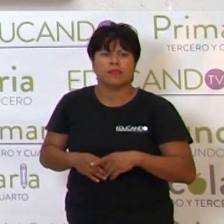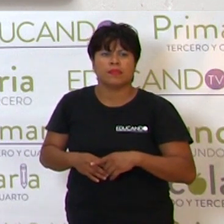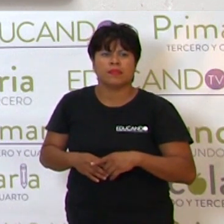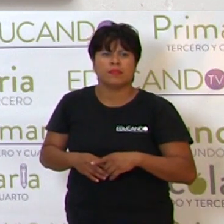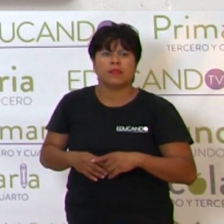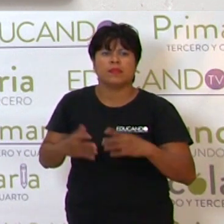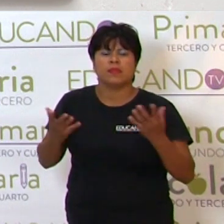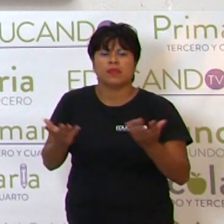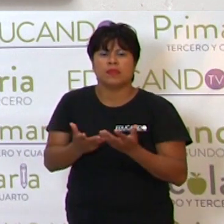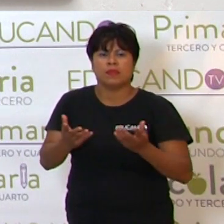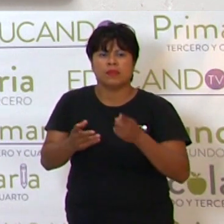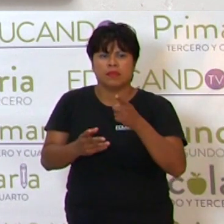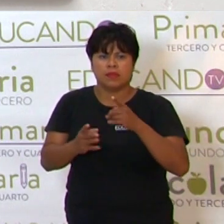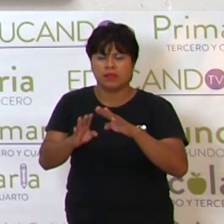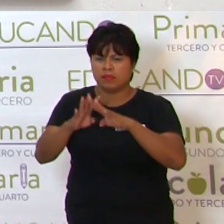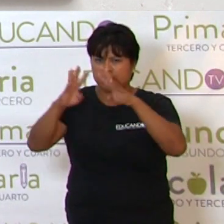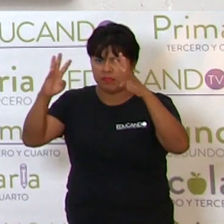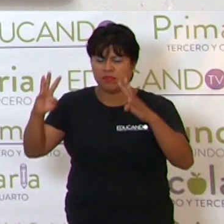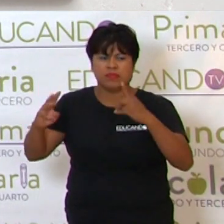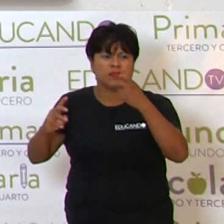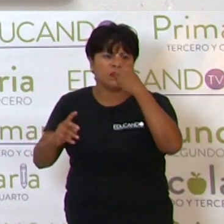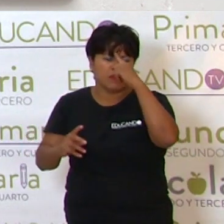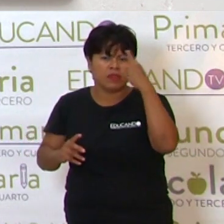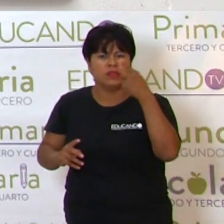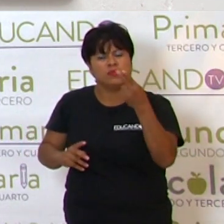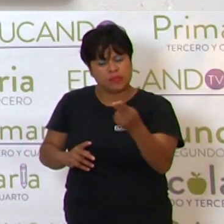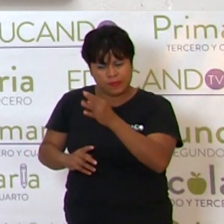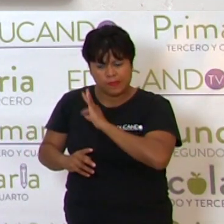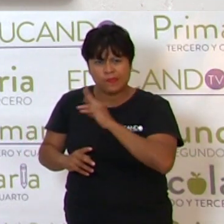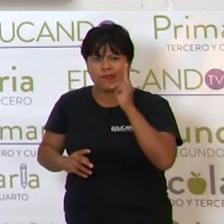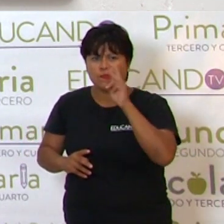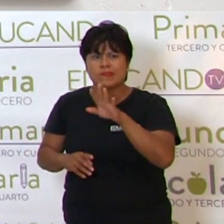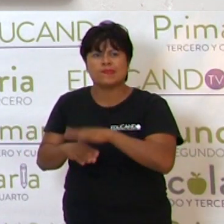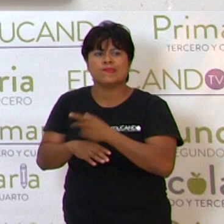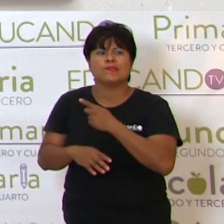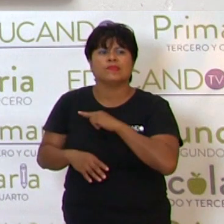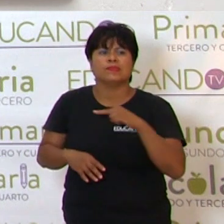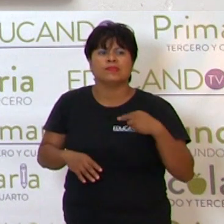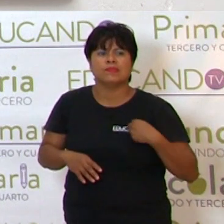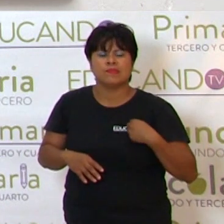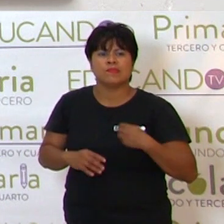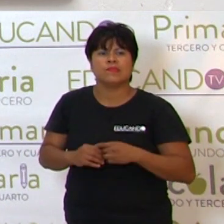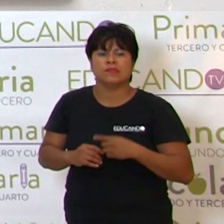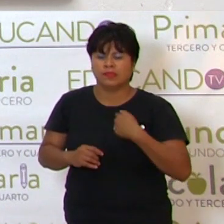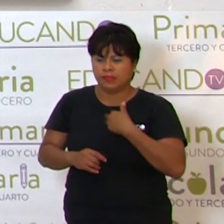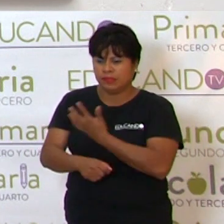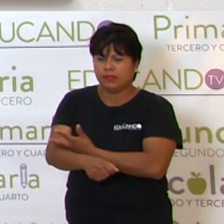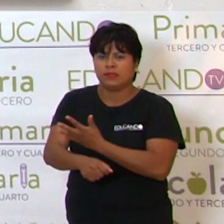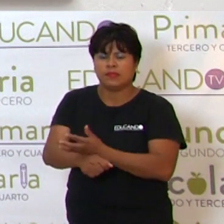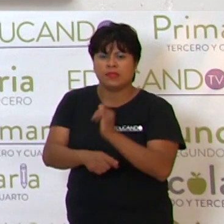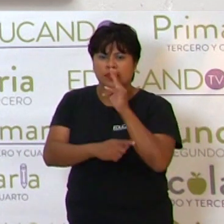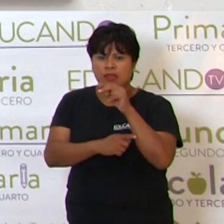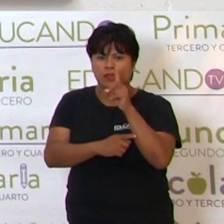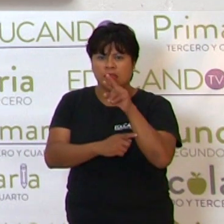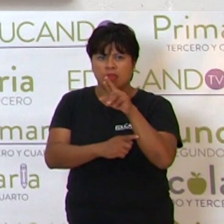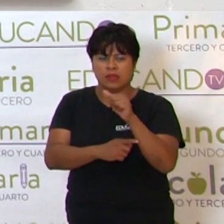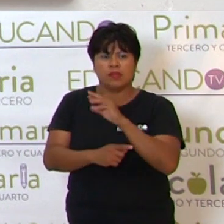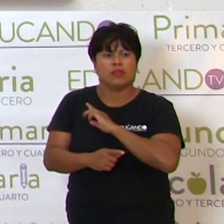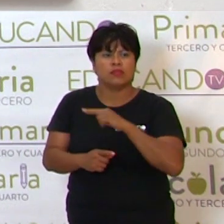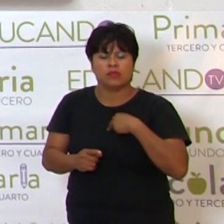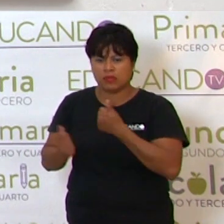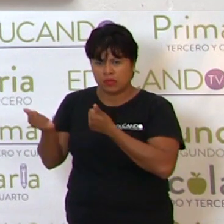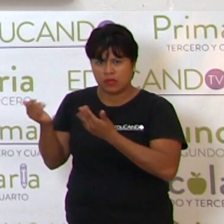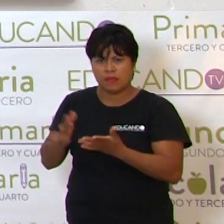pues a representar un escenario. Es fácil, ustedes lo van a ver porque nosotros, yo y mi compañera Indira,